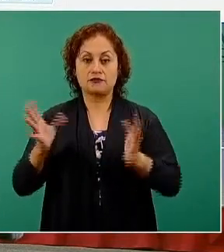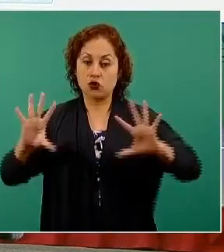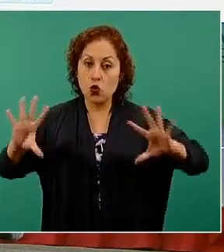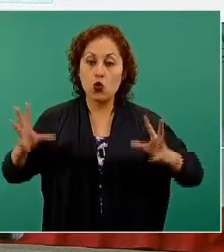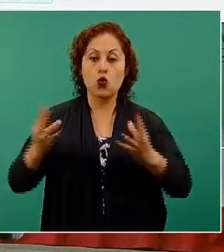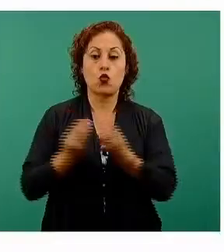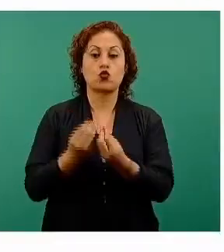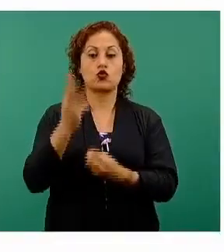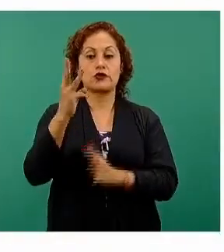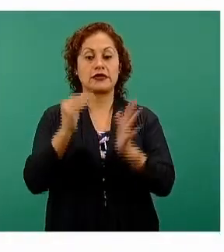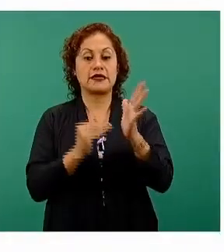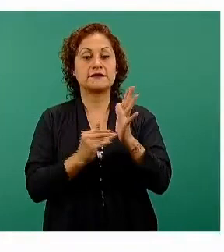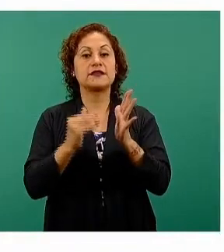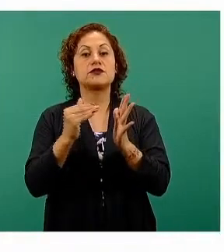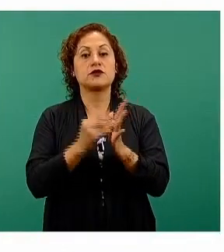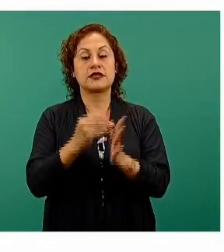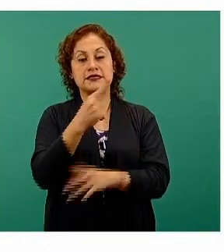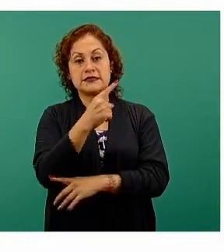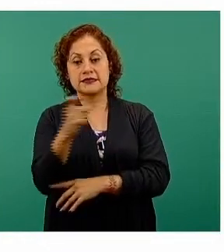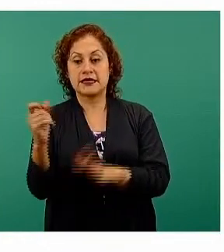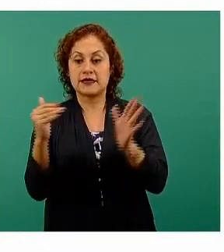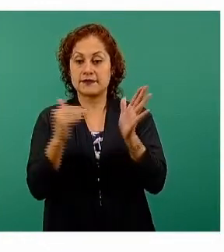millones. Actualmente tenemos